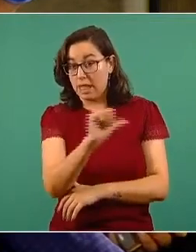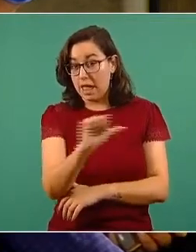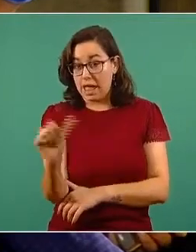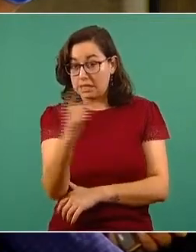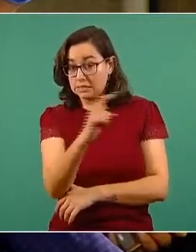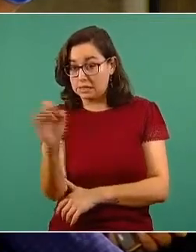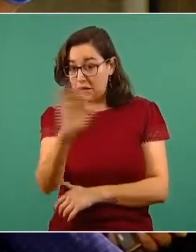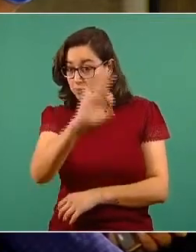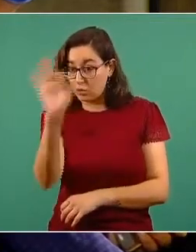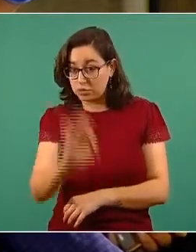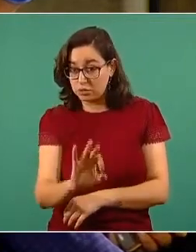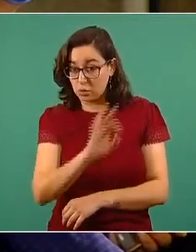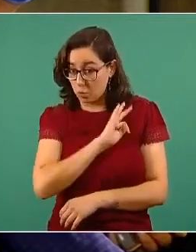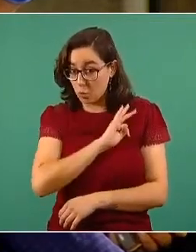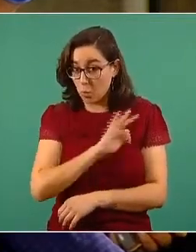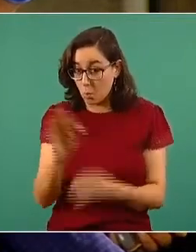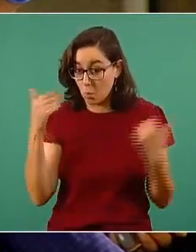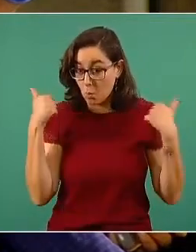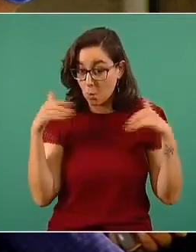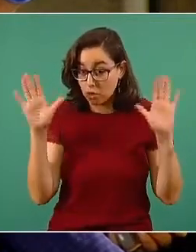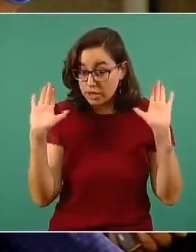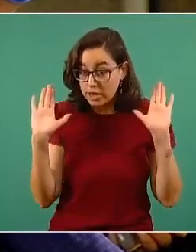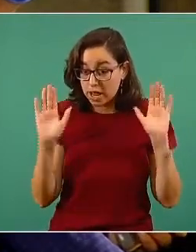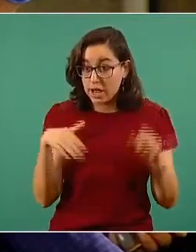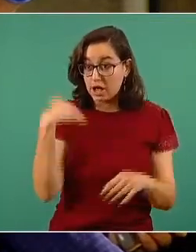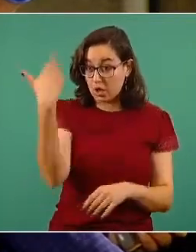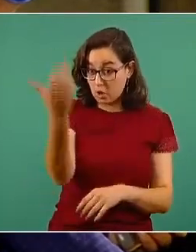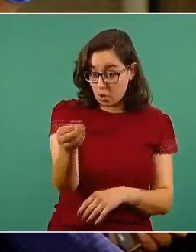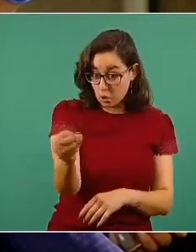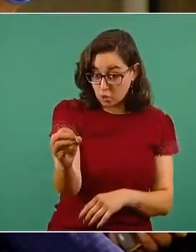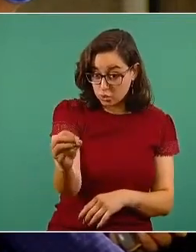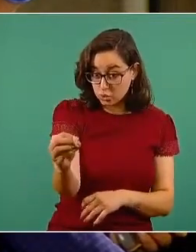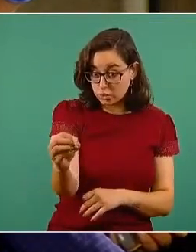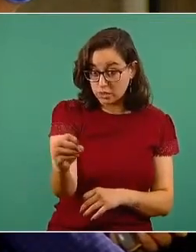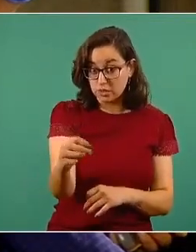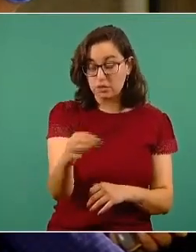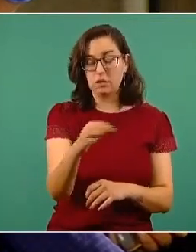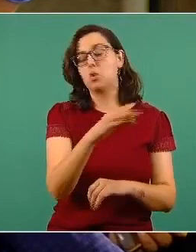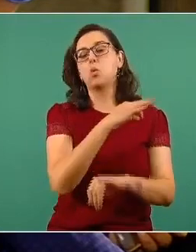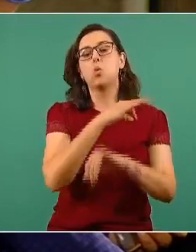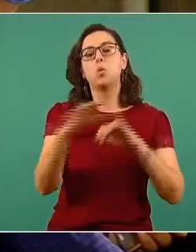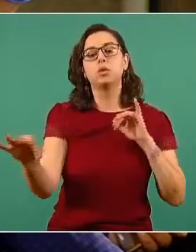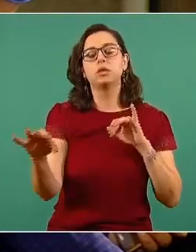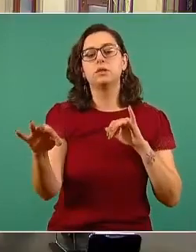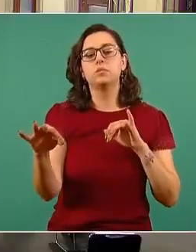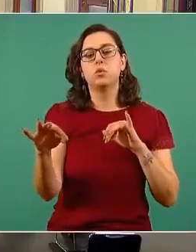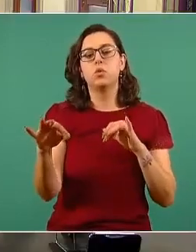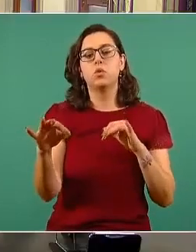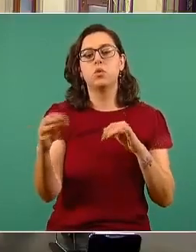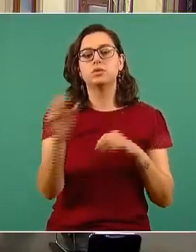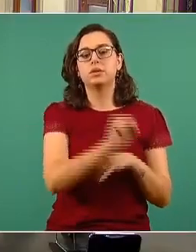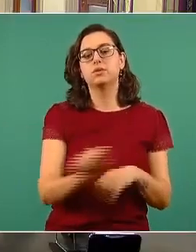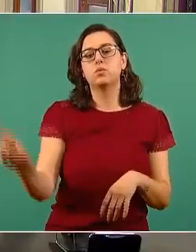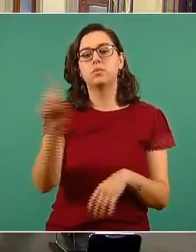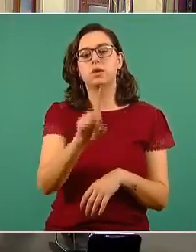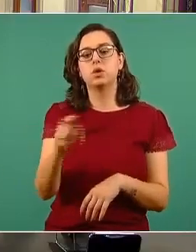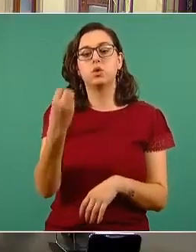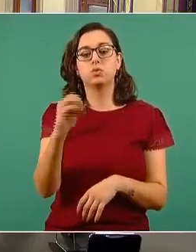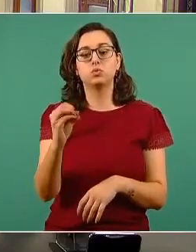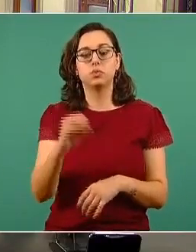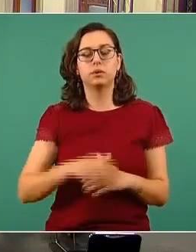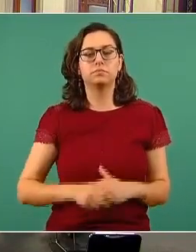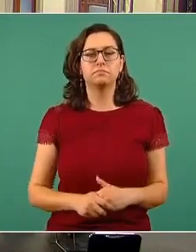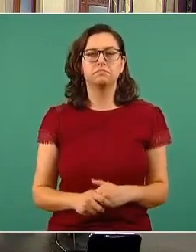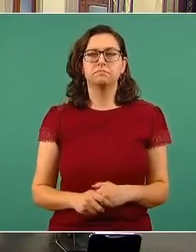100%, tomando en consideración, que es el último fin de semana de octubre? ¿Cómo no? De aquí a esa